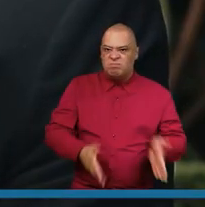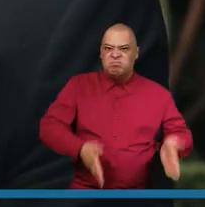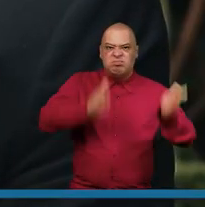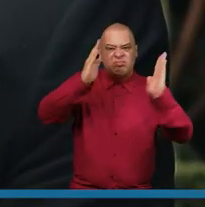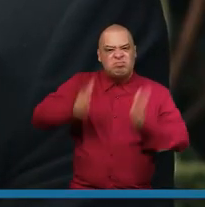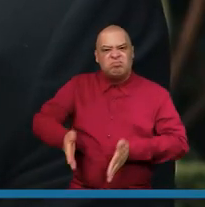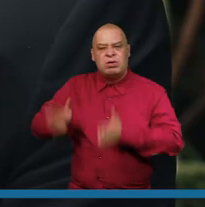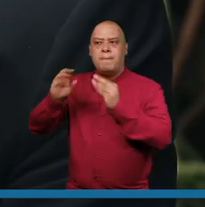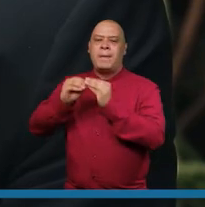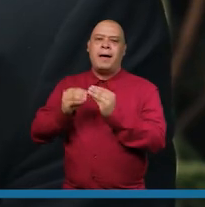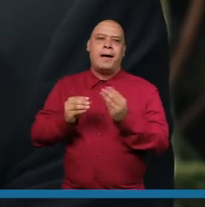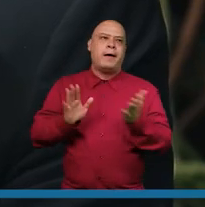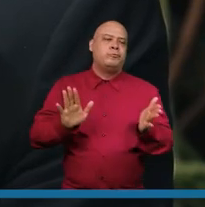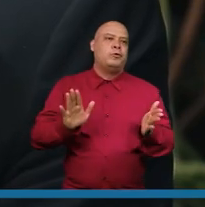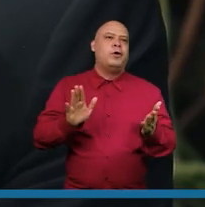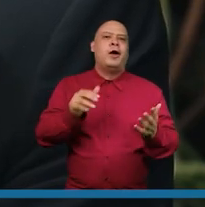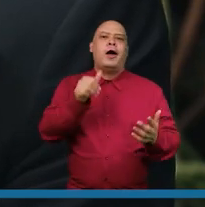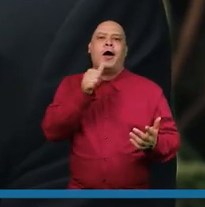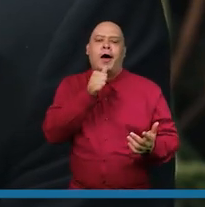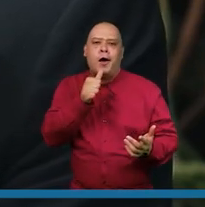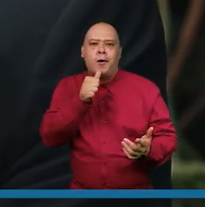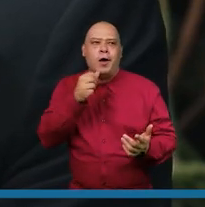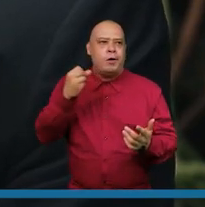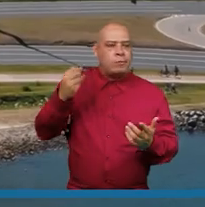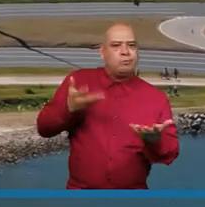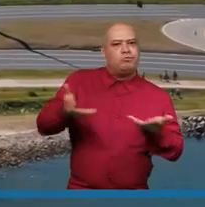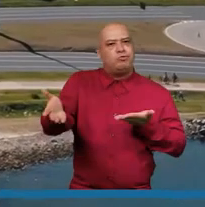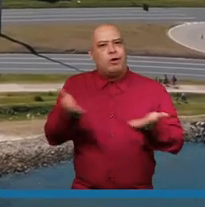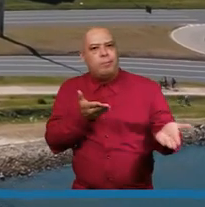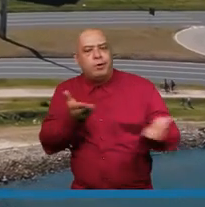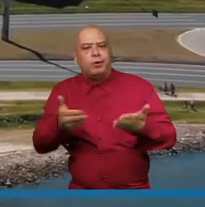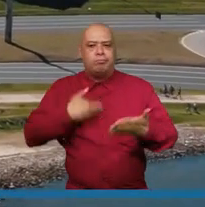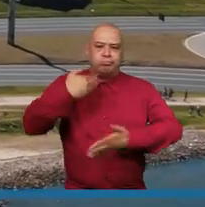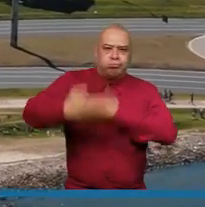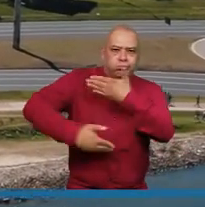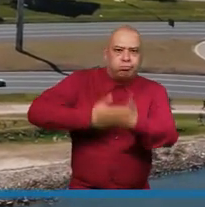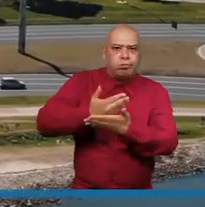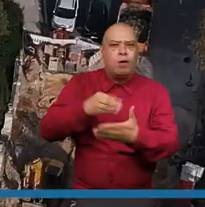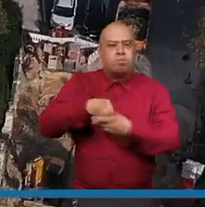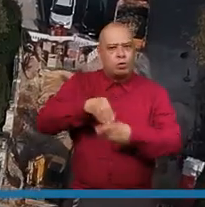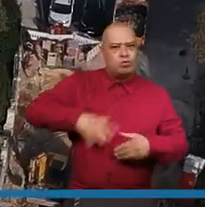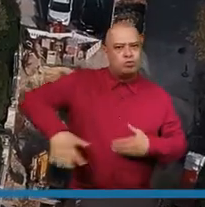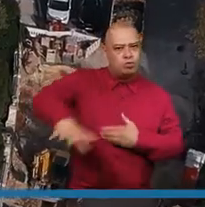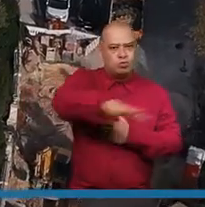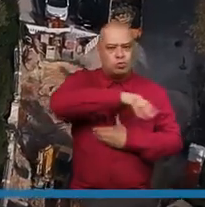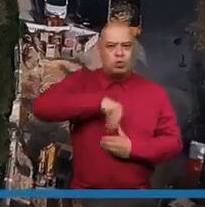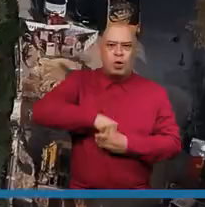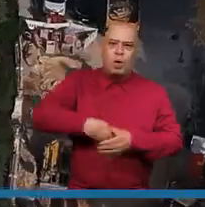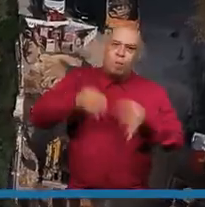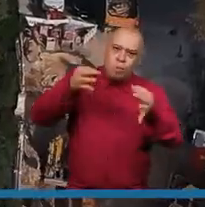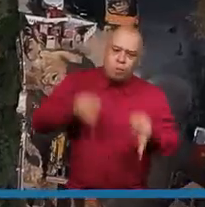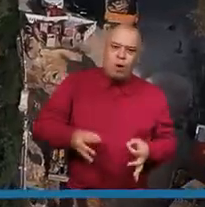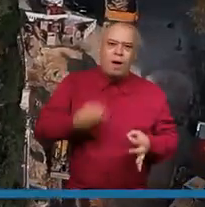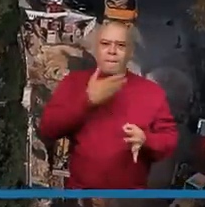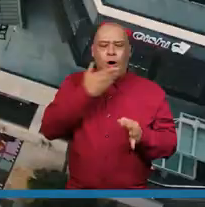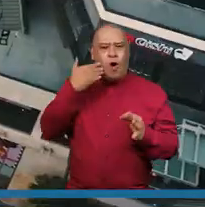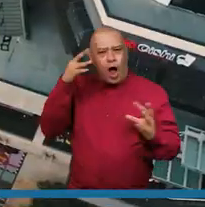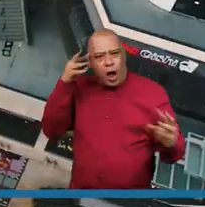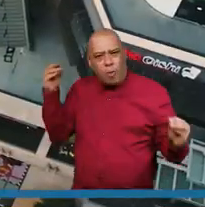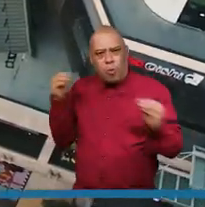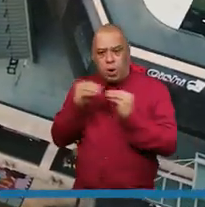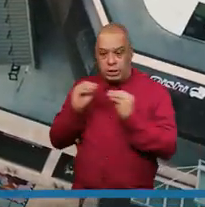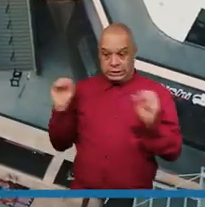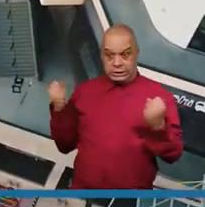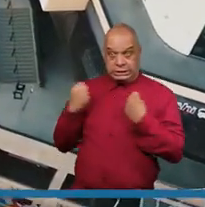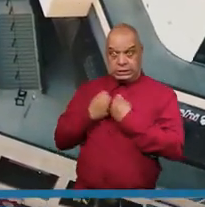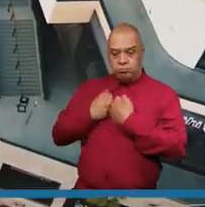cómo los servicios básicos pasan de ciudad en ciudad y es necesario tener escenarios donde se pueda tener un consenso para que